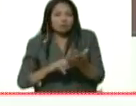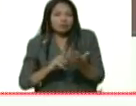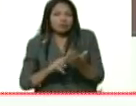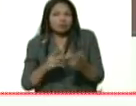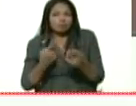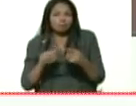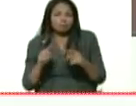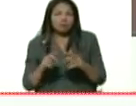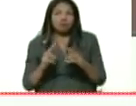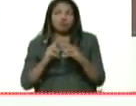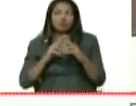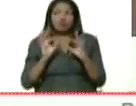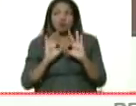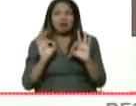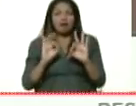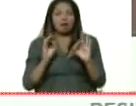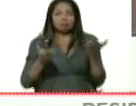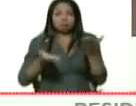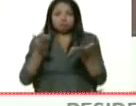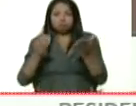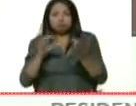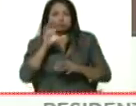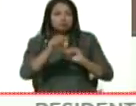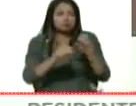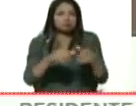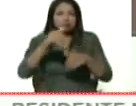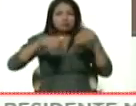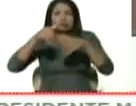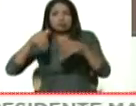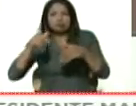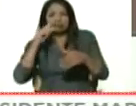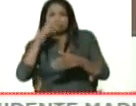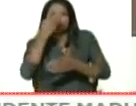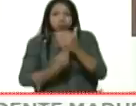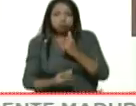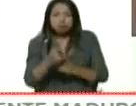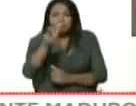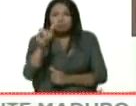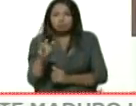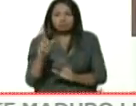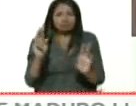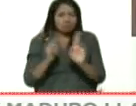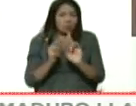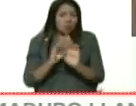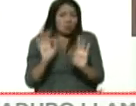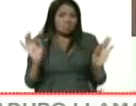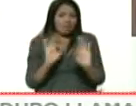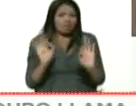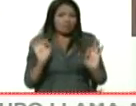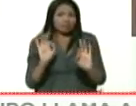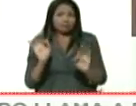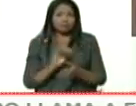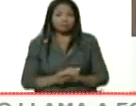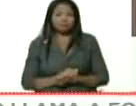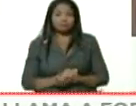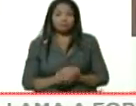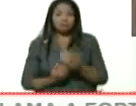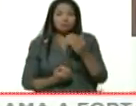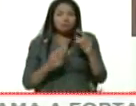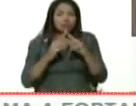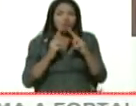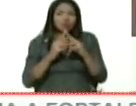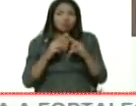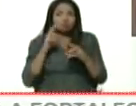No conozco mucho el tema de la compra de votos, de la fuga de esta persona, no conozco mucho de verdad. Conozco lo básico, lo que